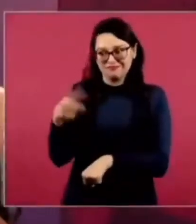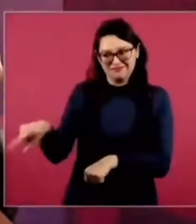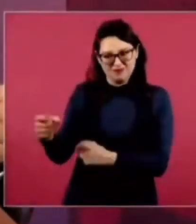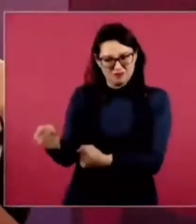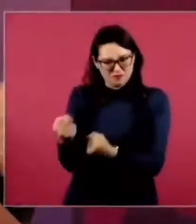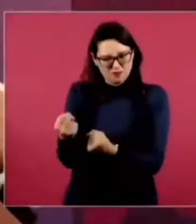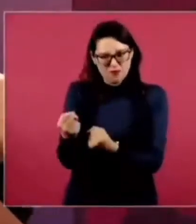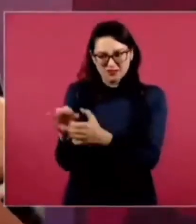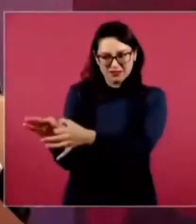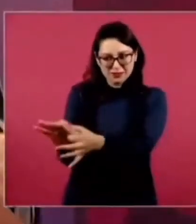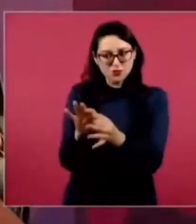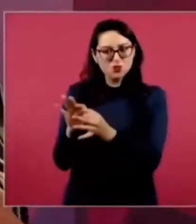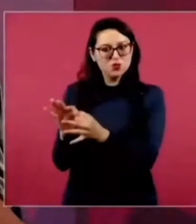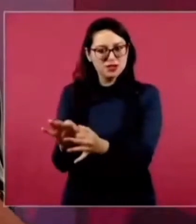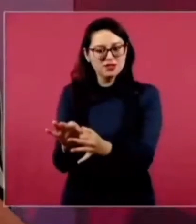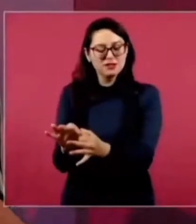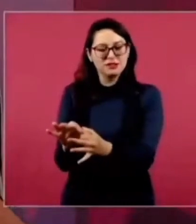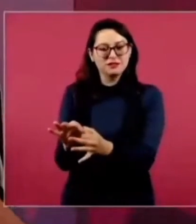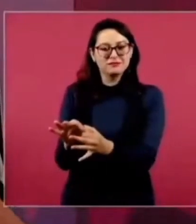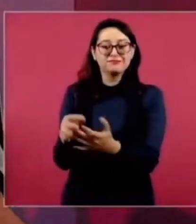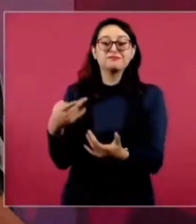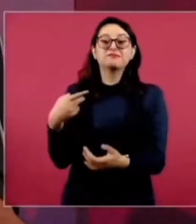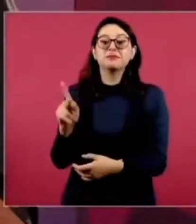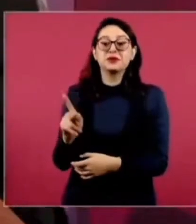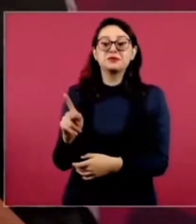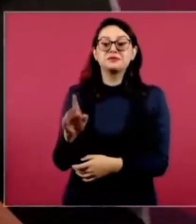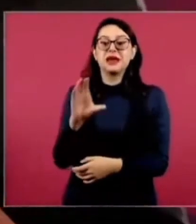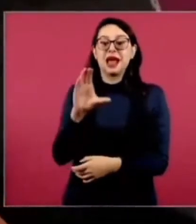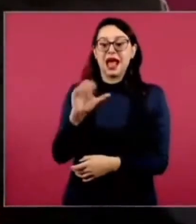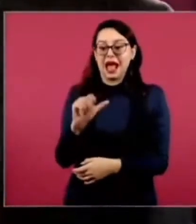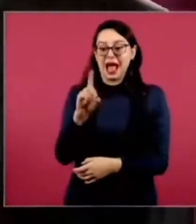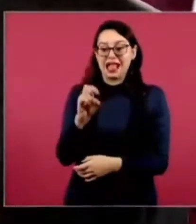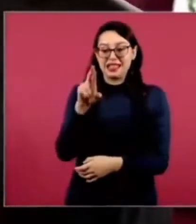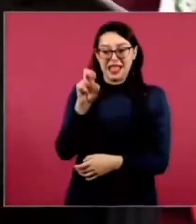la fuerza del sindicato. Pero llegó Calderón